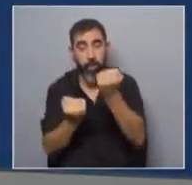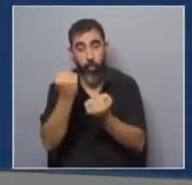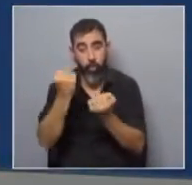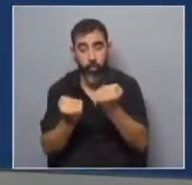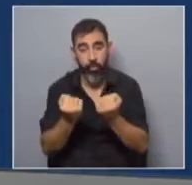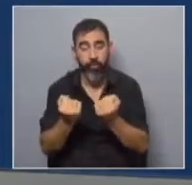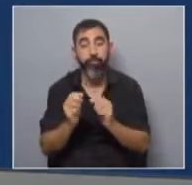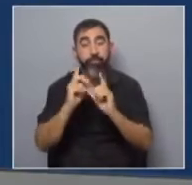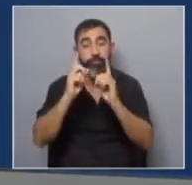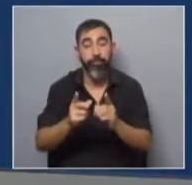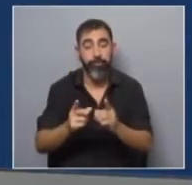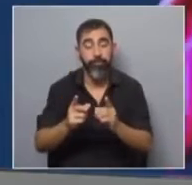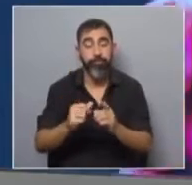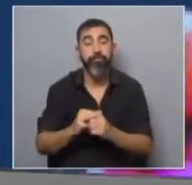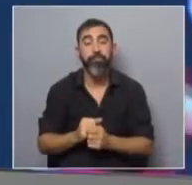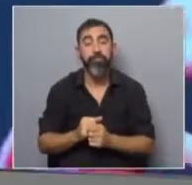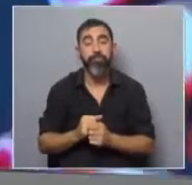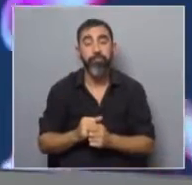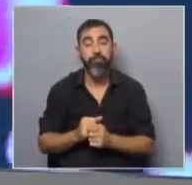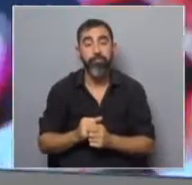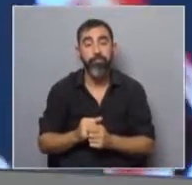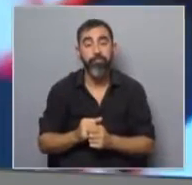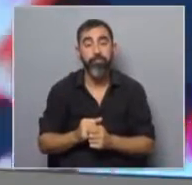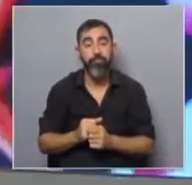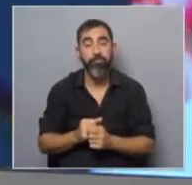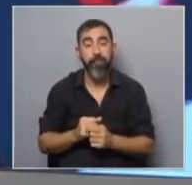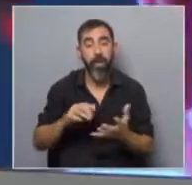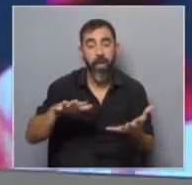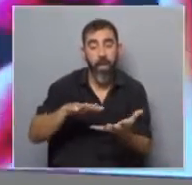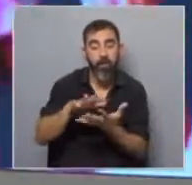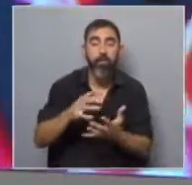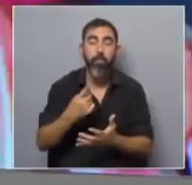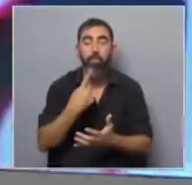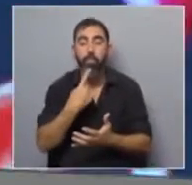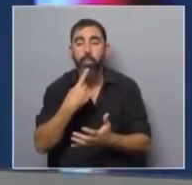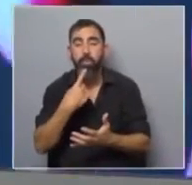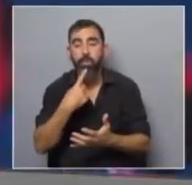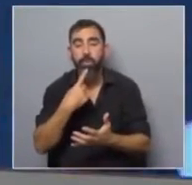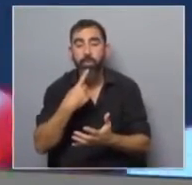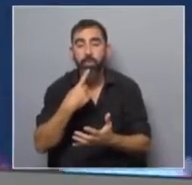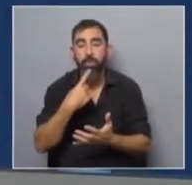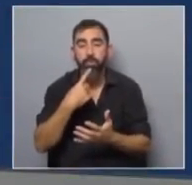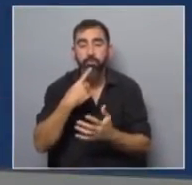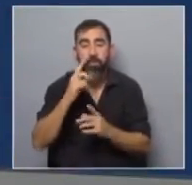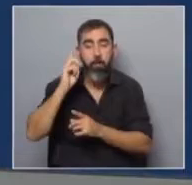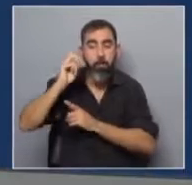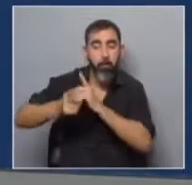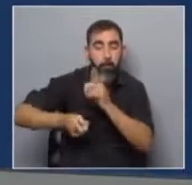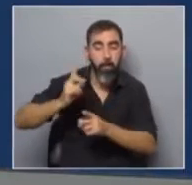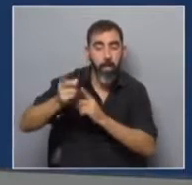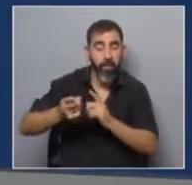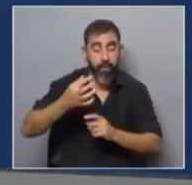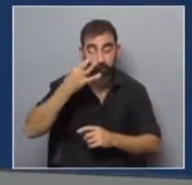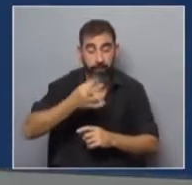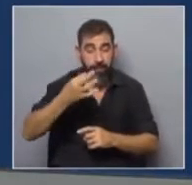pero también uno podría decir que eso se conjuga con un ambiente político y de políticas predominantes que de alguna